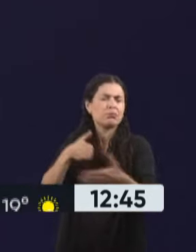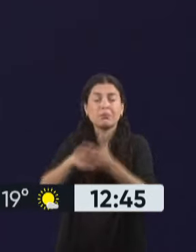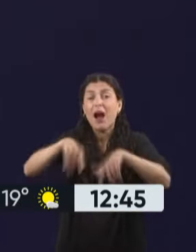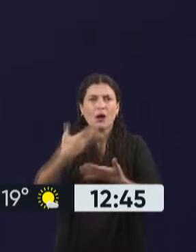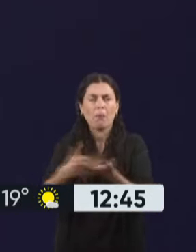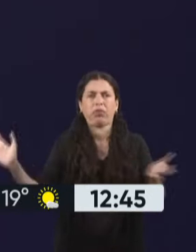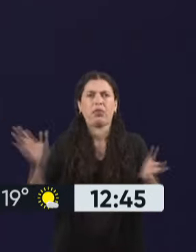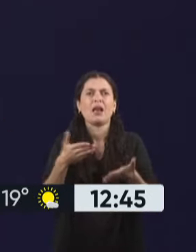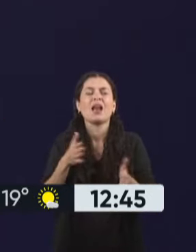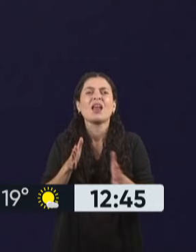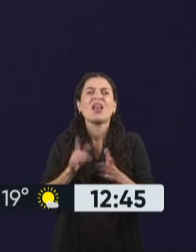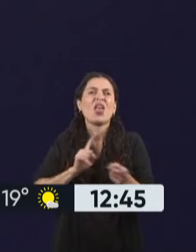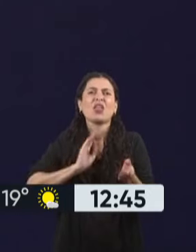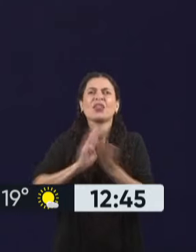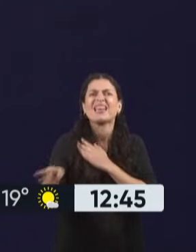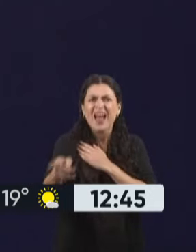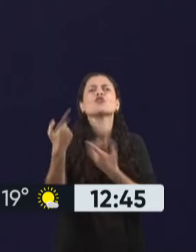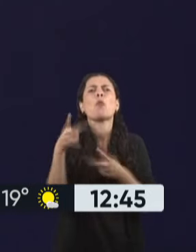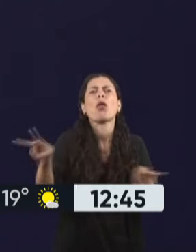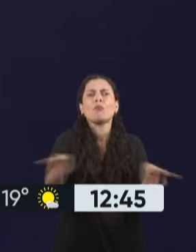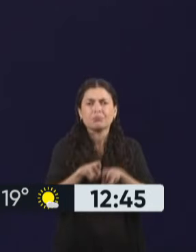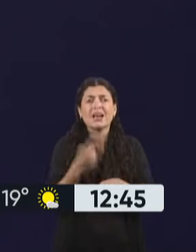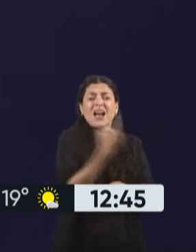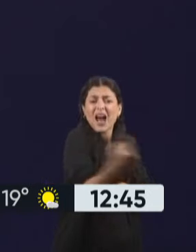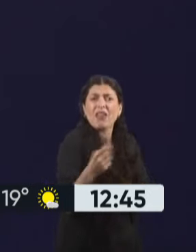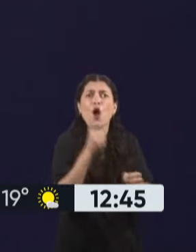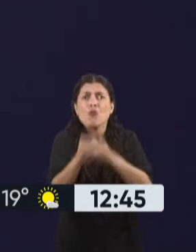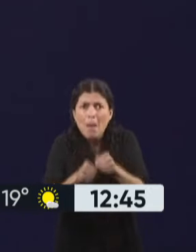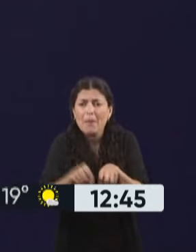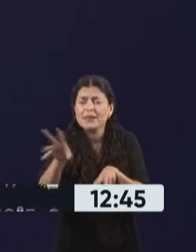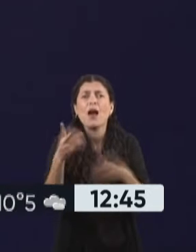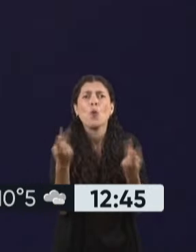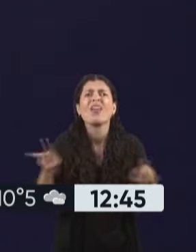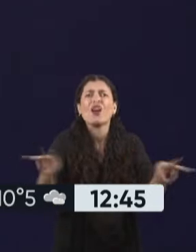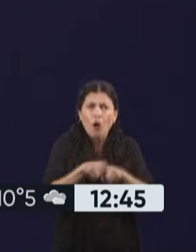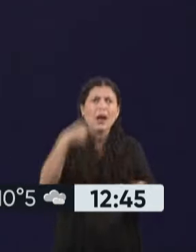las empresas eran propensas, digamos, a incumplir y a litigar.